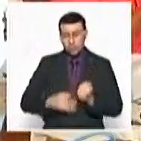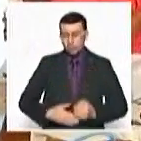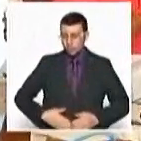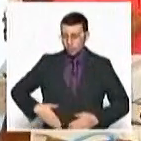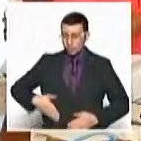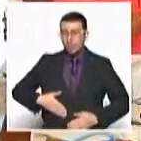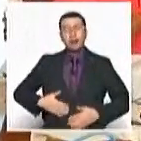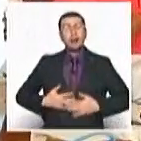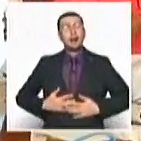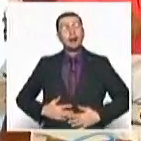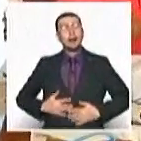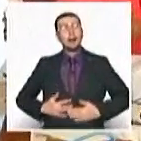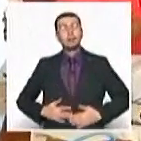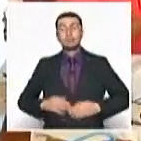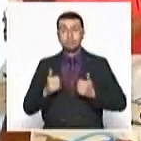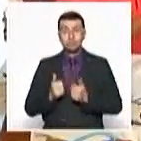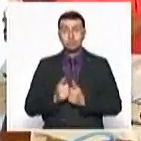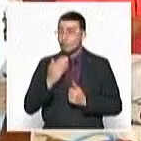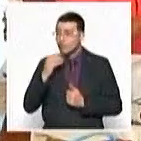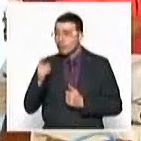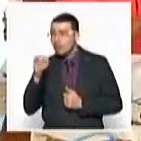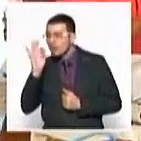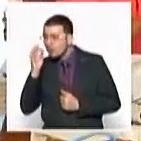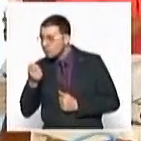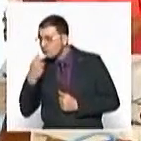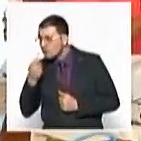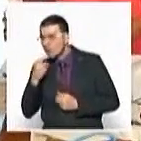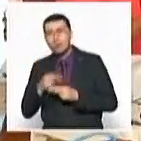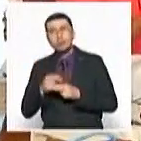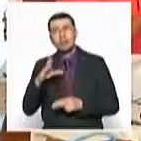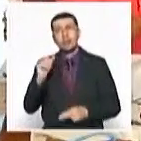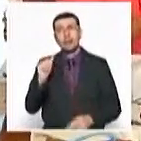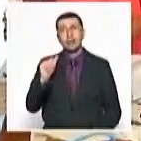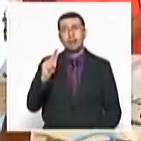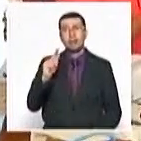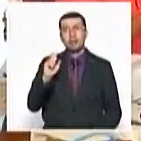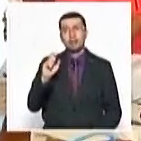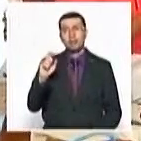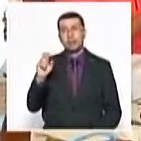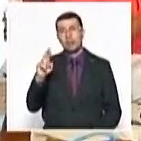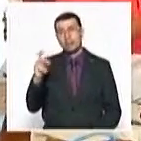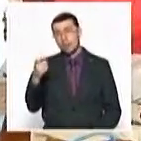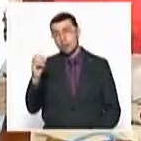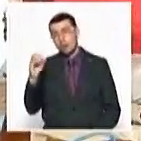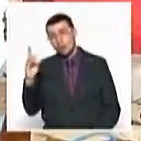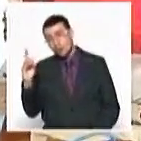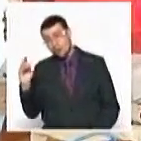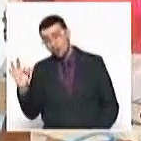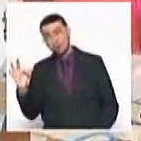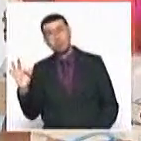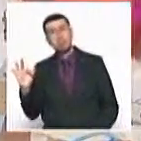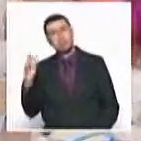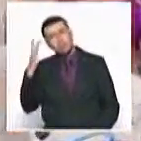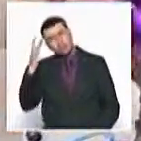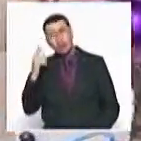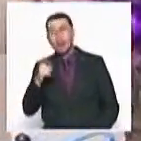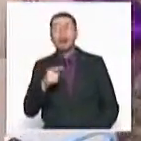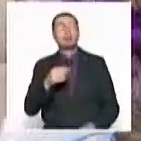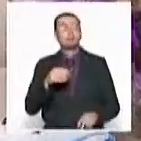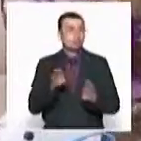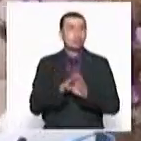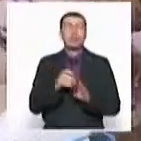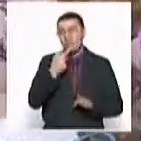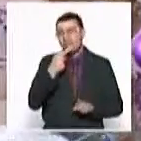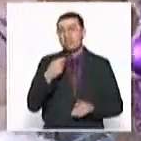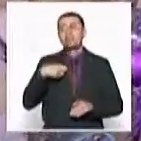son Cafergot, porque tiene café, cafeínas. Sandomigran, porque tiene cafeínas. Entonces póngase en la por vía rectal.